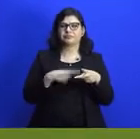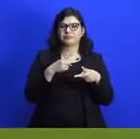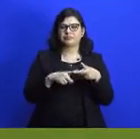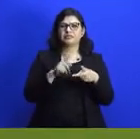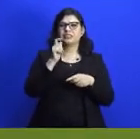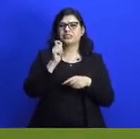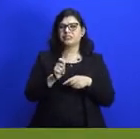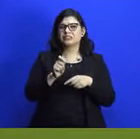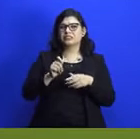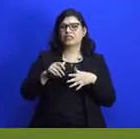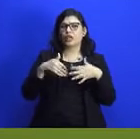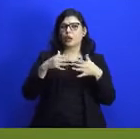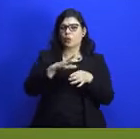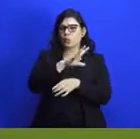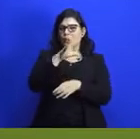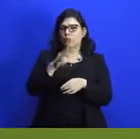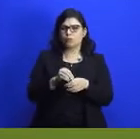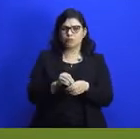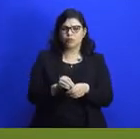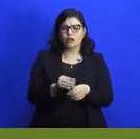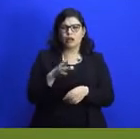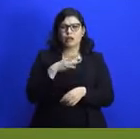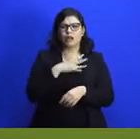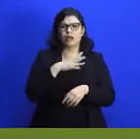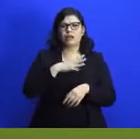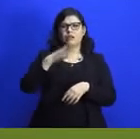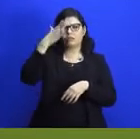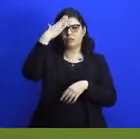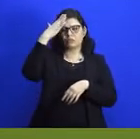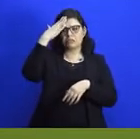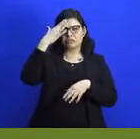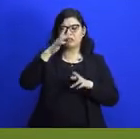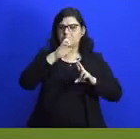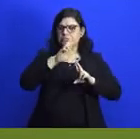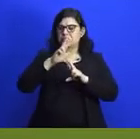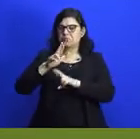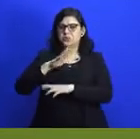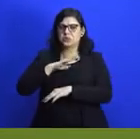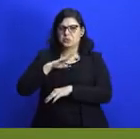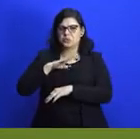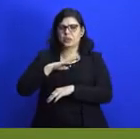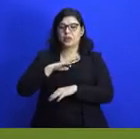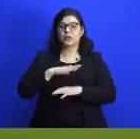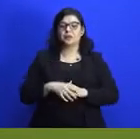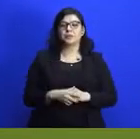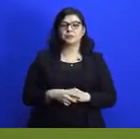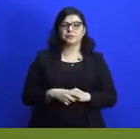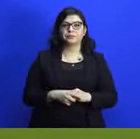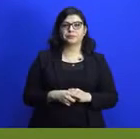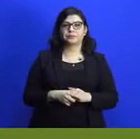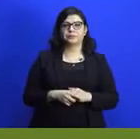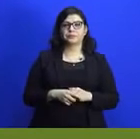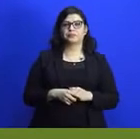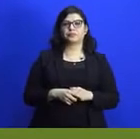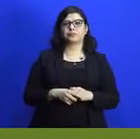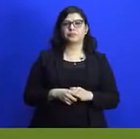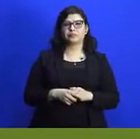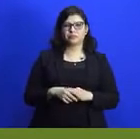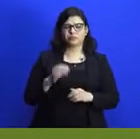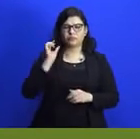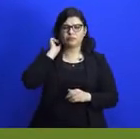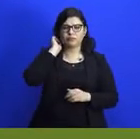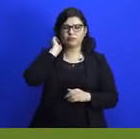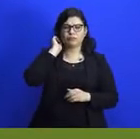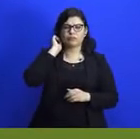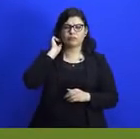universal. Es además un mensaje constantemente transmitido a nuestros líderes y a las personas que estamos en posiciones de liderazgo, más allá de los colegas de recursos humanos. Los comités de diversidad e inclusión